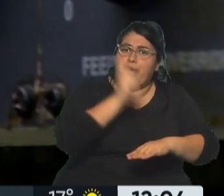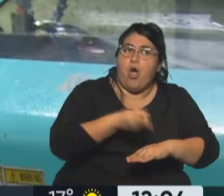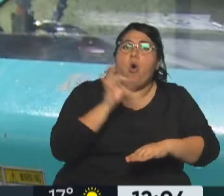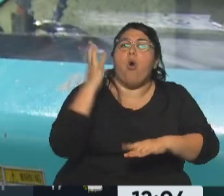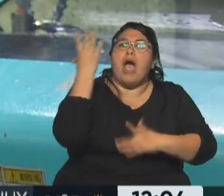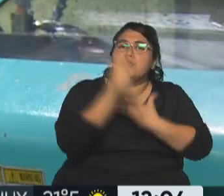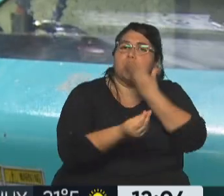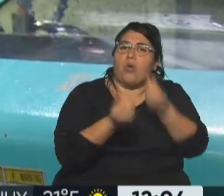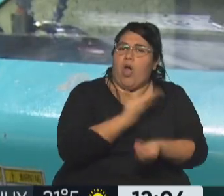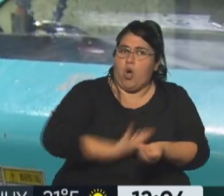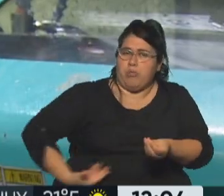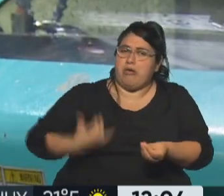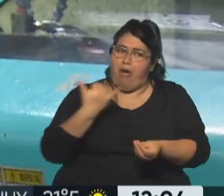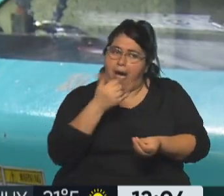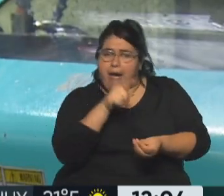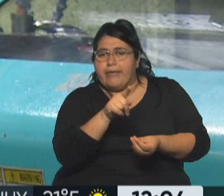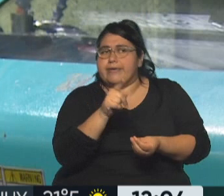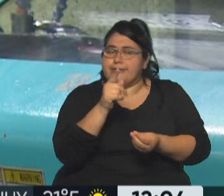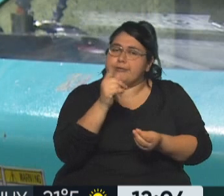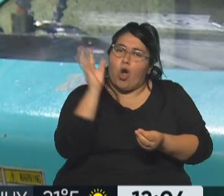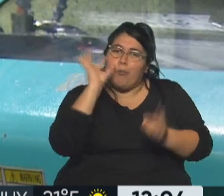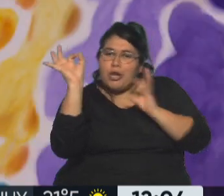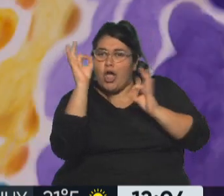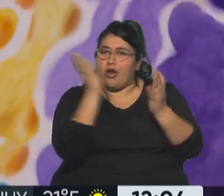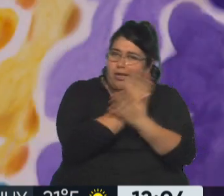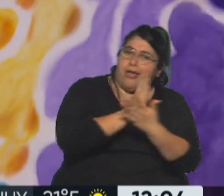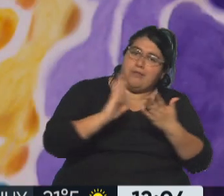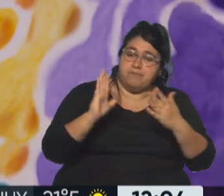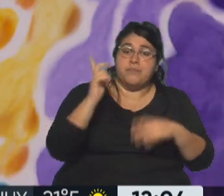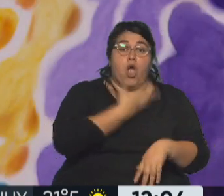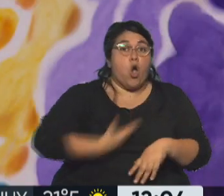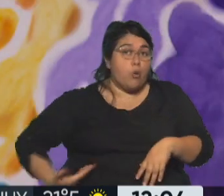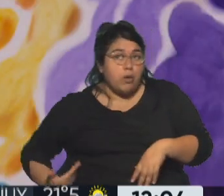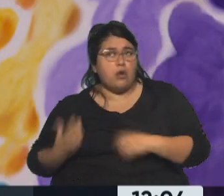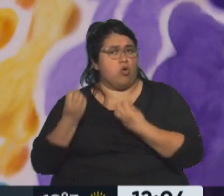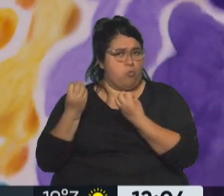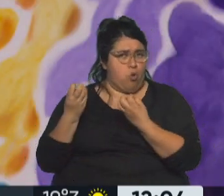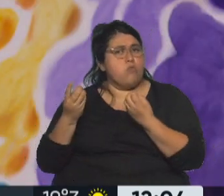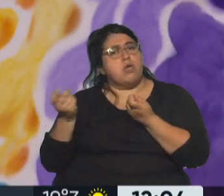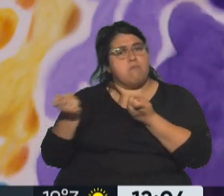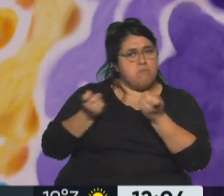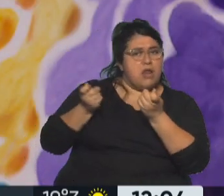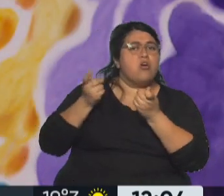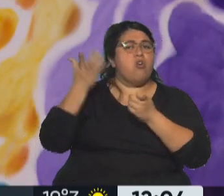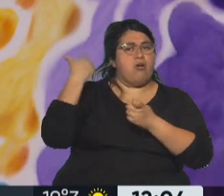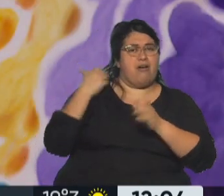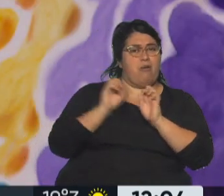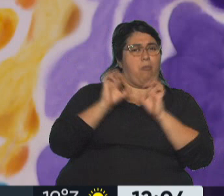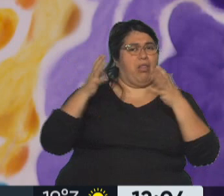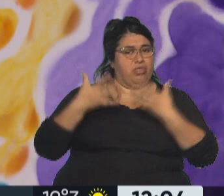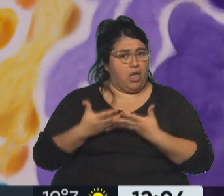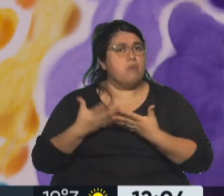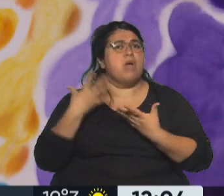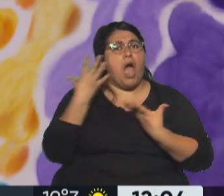lo observa Sí porque creo que el estado muy bien en el momento de la pandemia ha